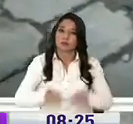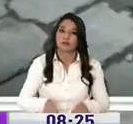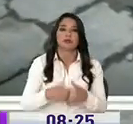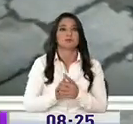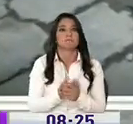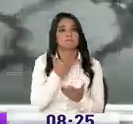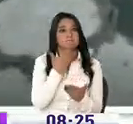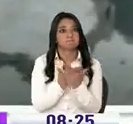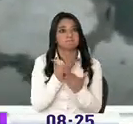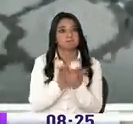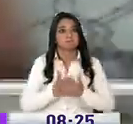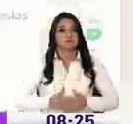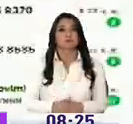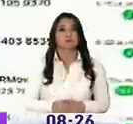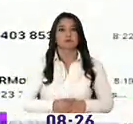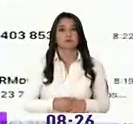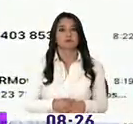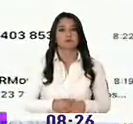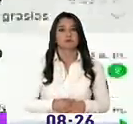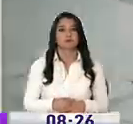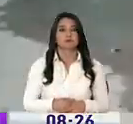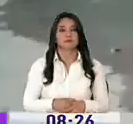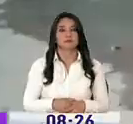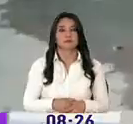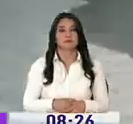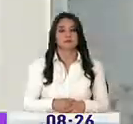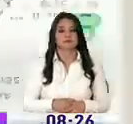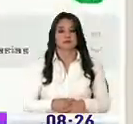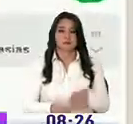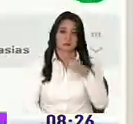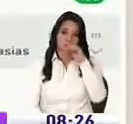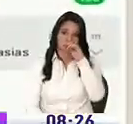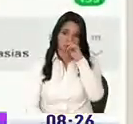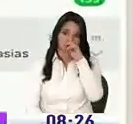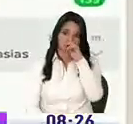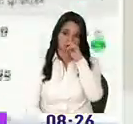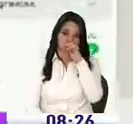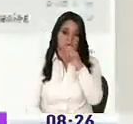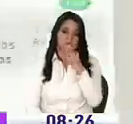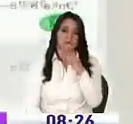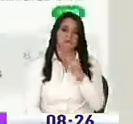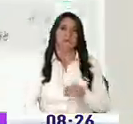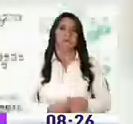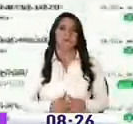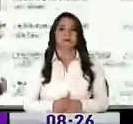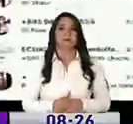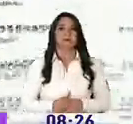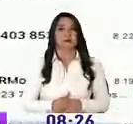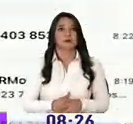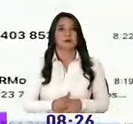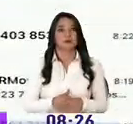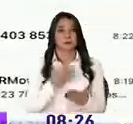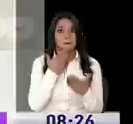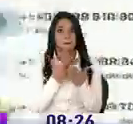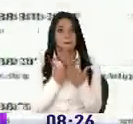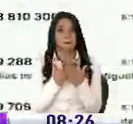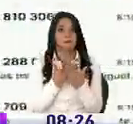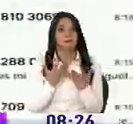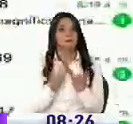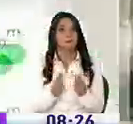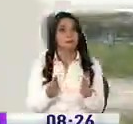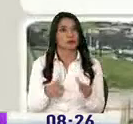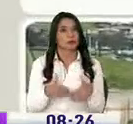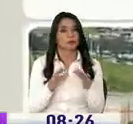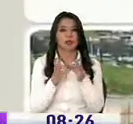Gracias. Vea. Vea, vecino, utiliza el corrector ortográfico también. No sea malito. Si no, uno termina, vea,